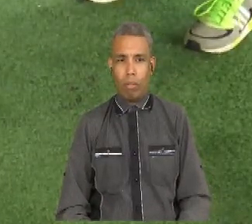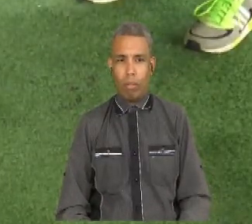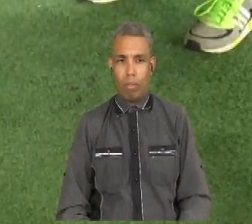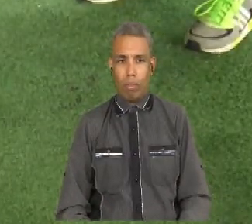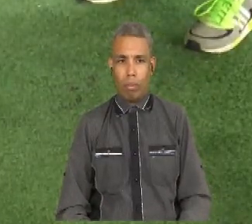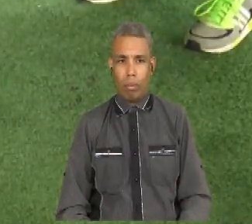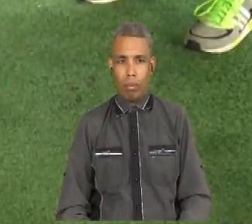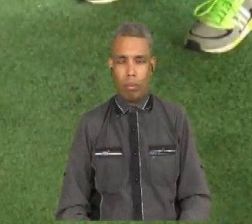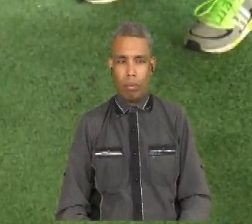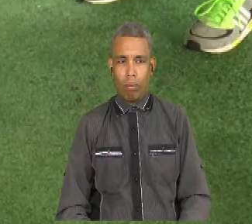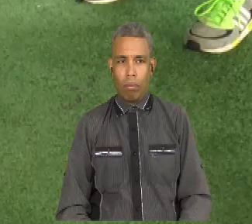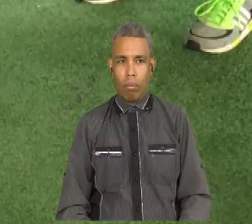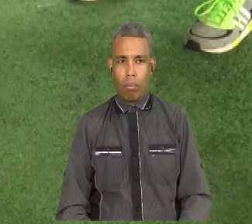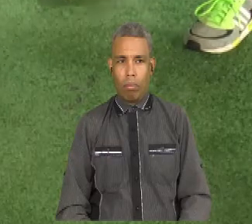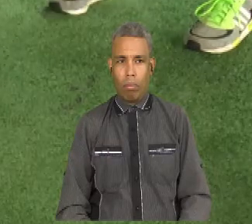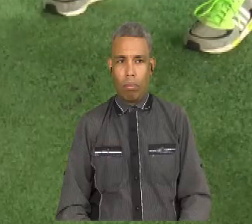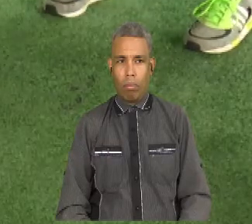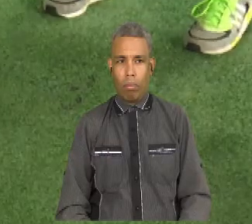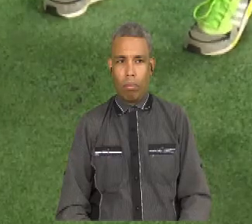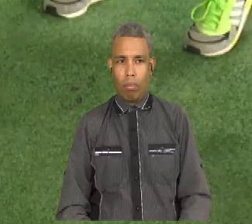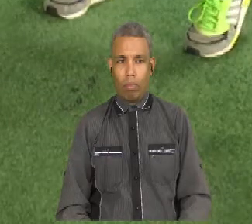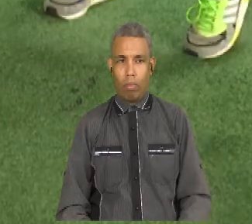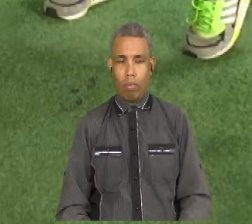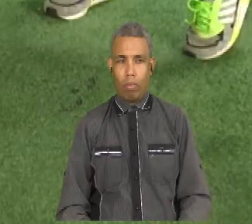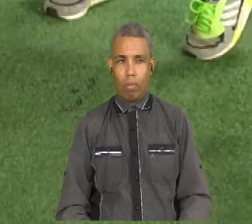Eso es, Kiara.